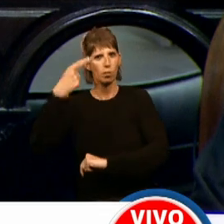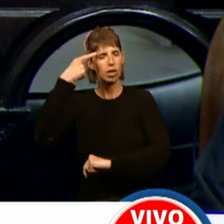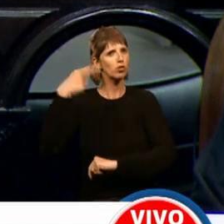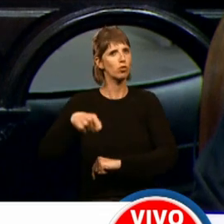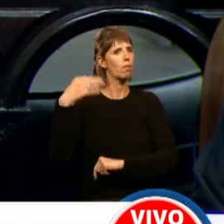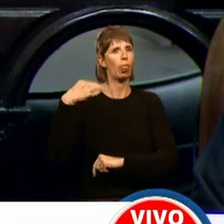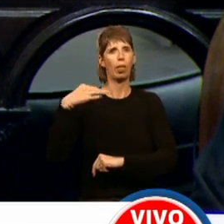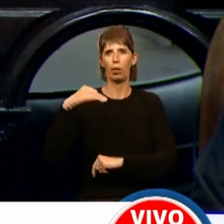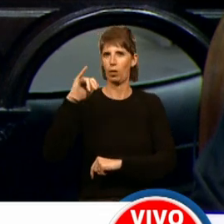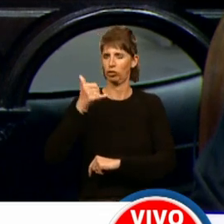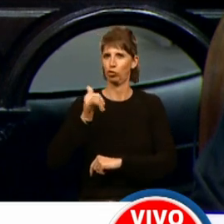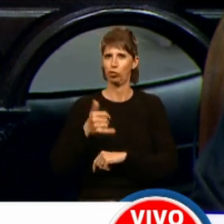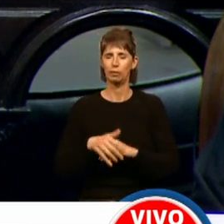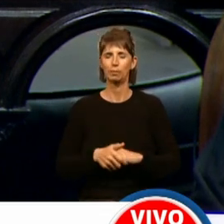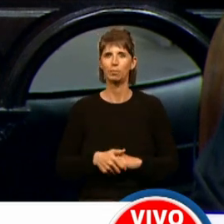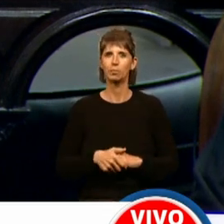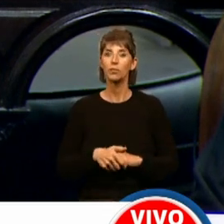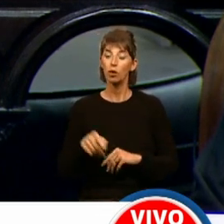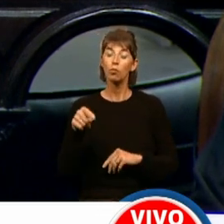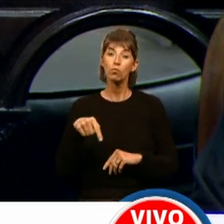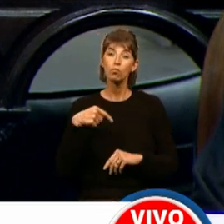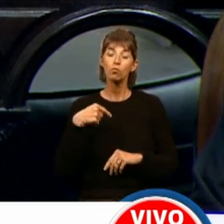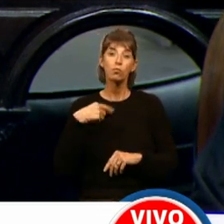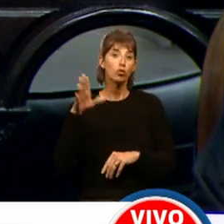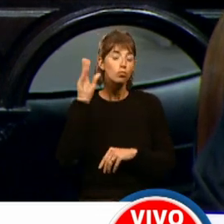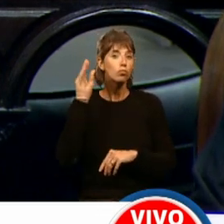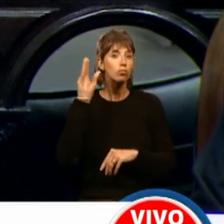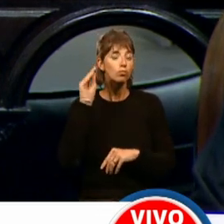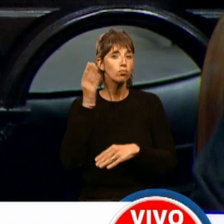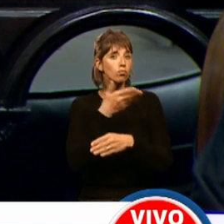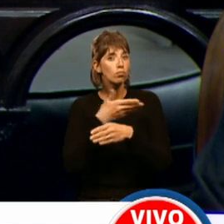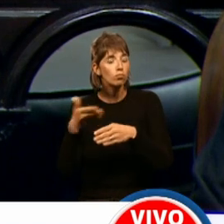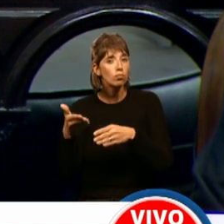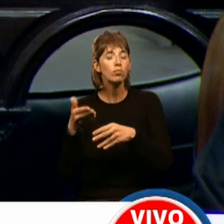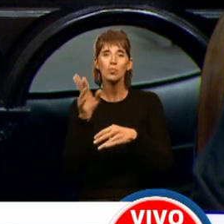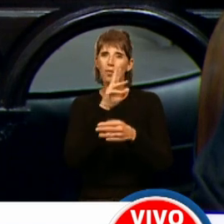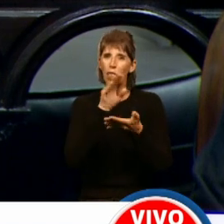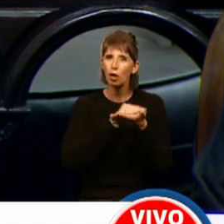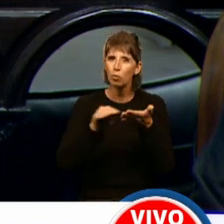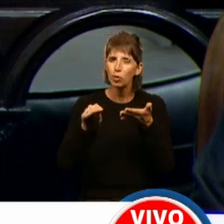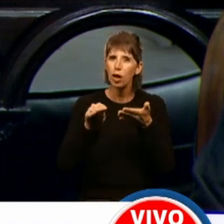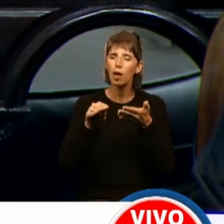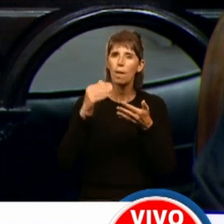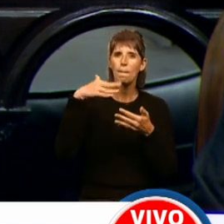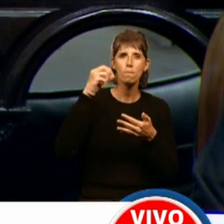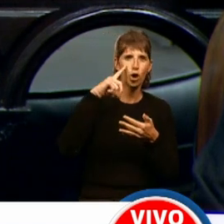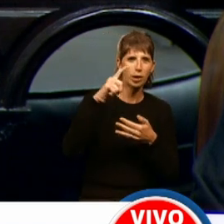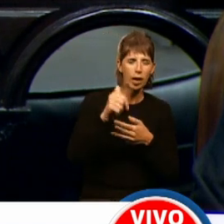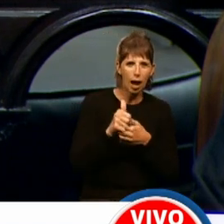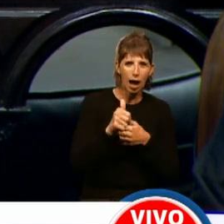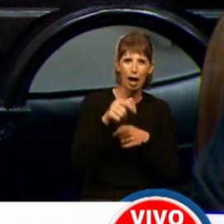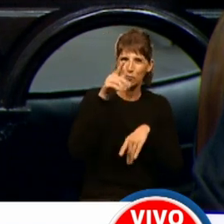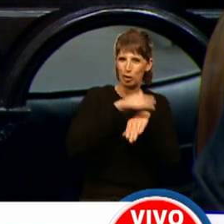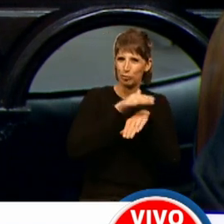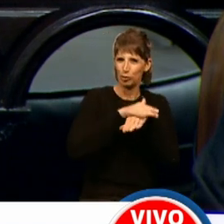y cuando recién escuchaba las intervenciones de las diputadas de mónica como miembro